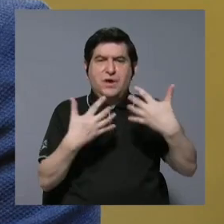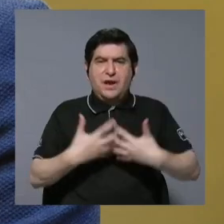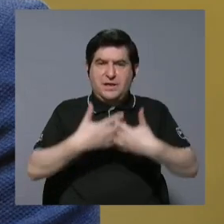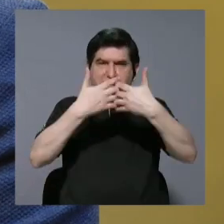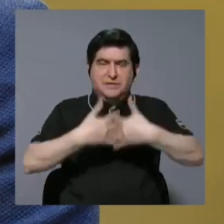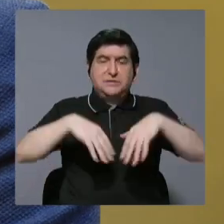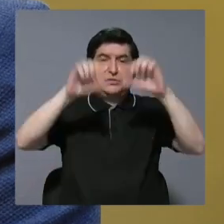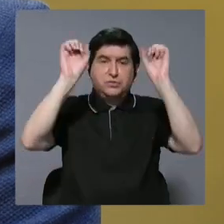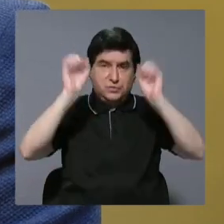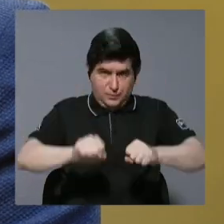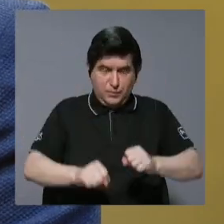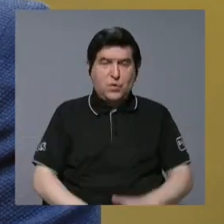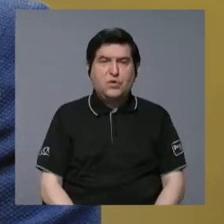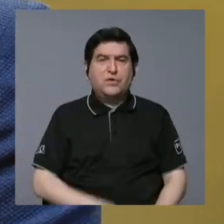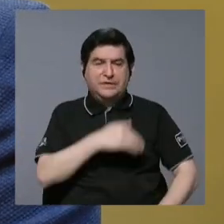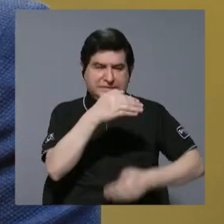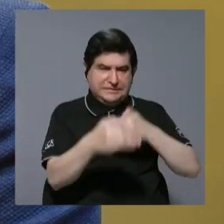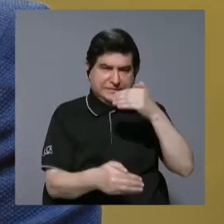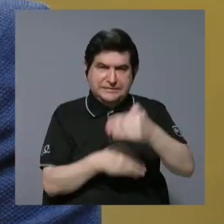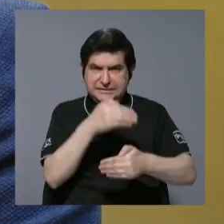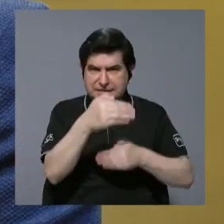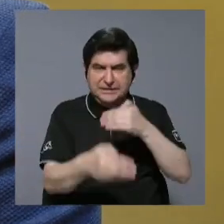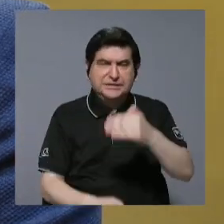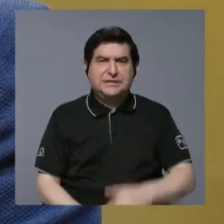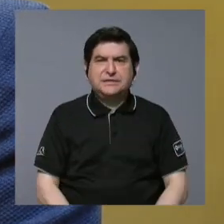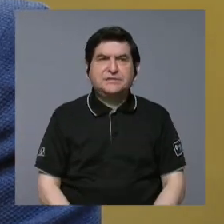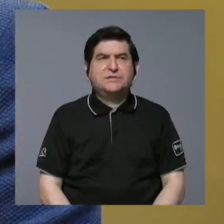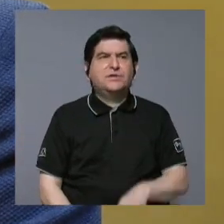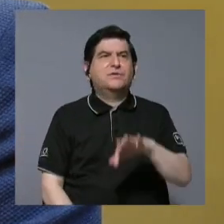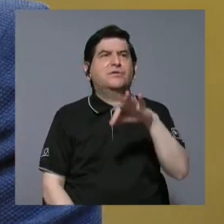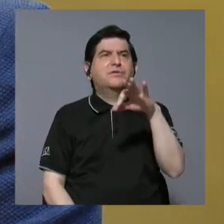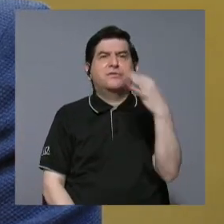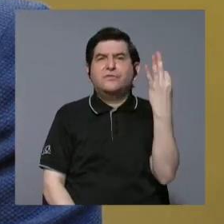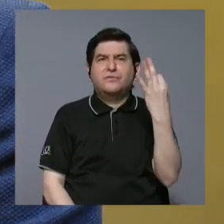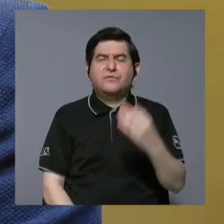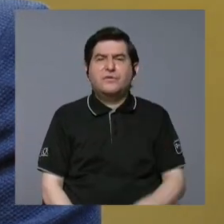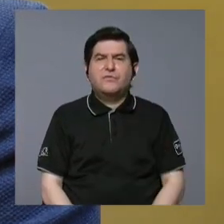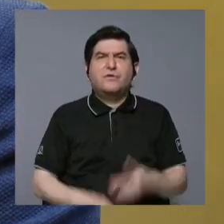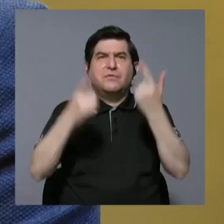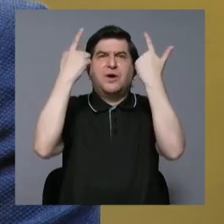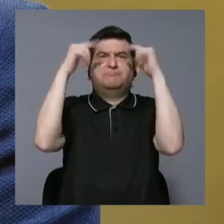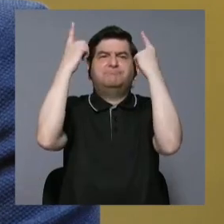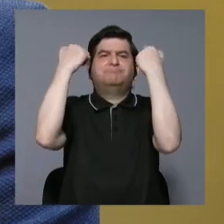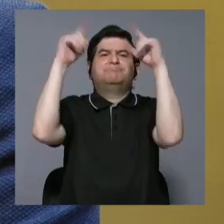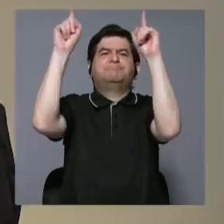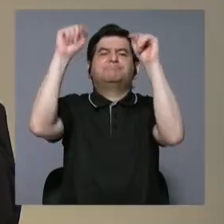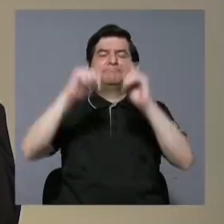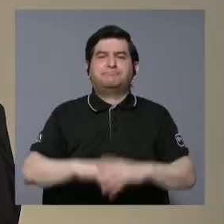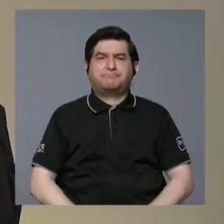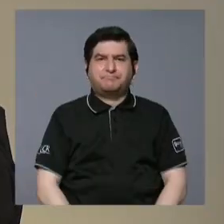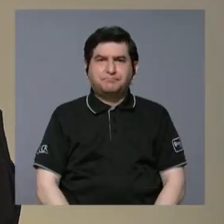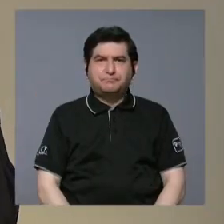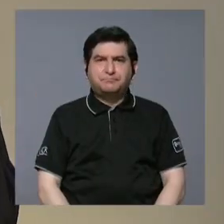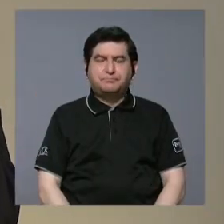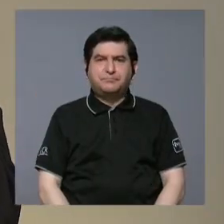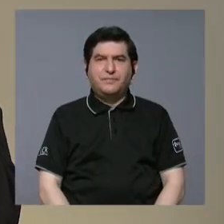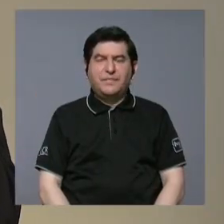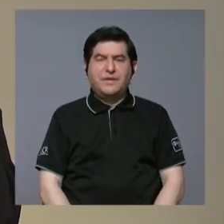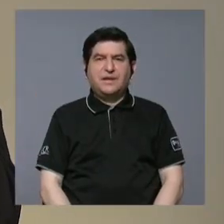efectos de tener una gestión lo más efectiva posible. Por cierto, y es que el